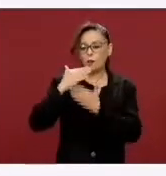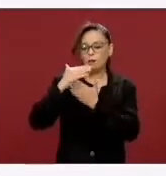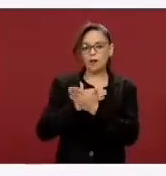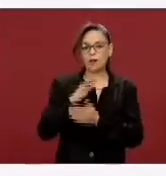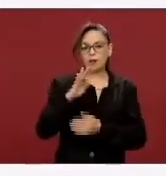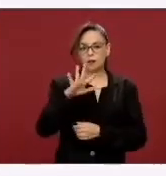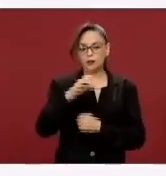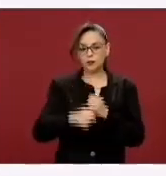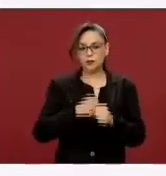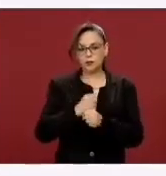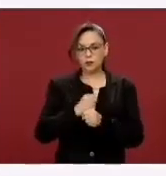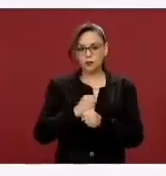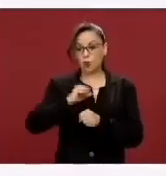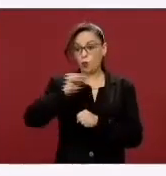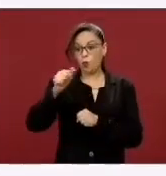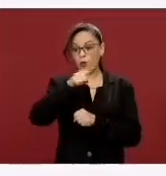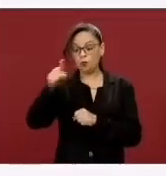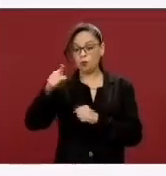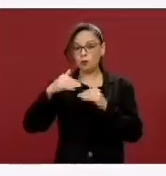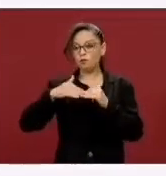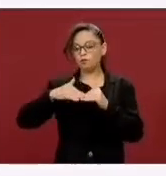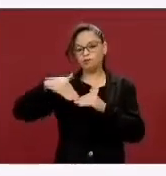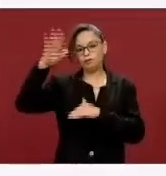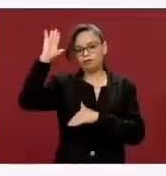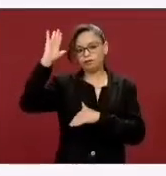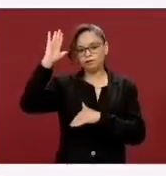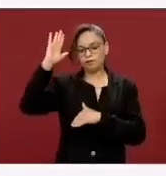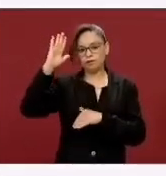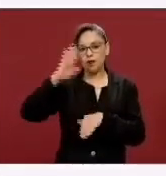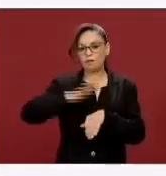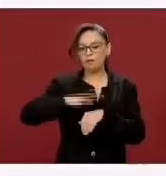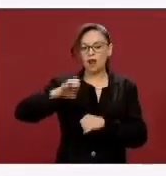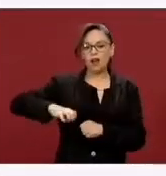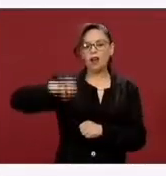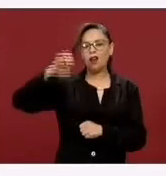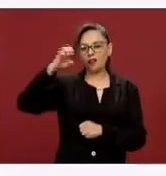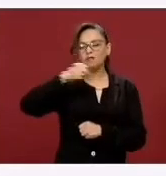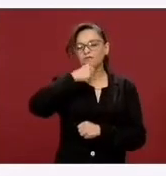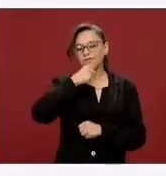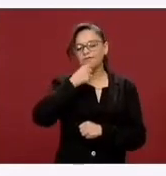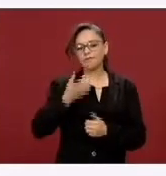los demás tienen edades más avanzadas.